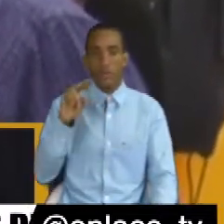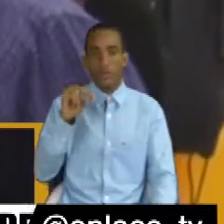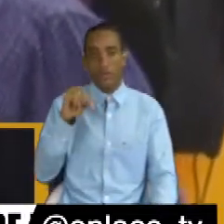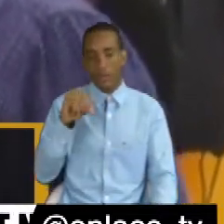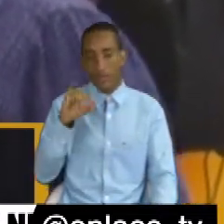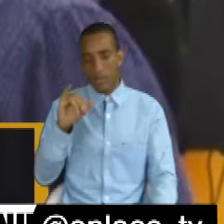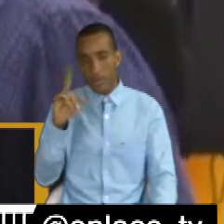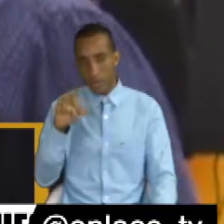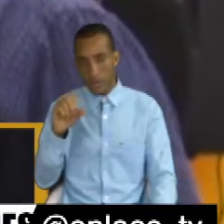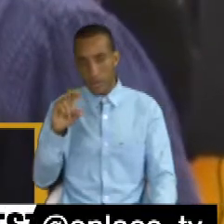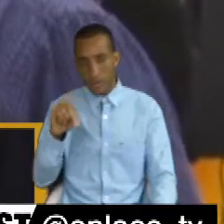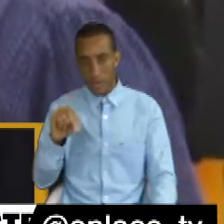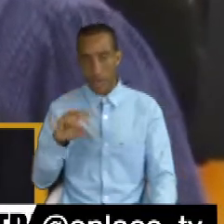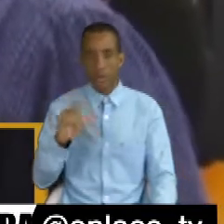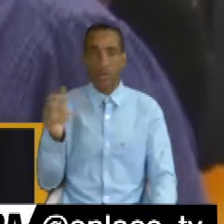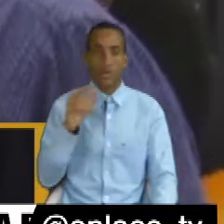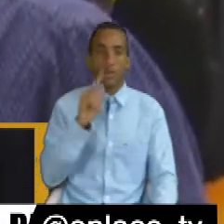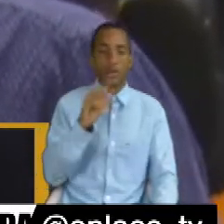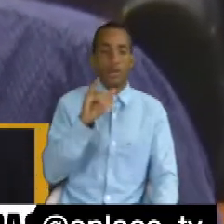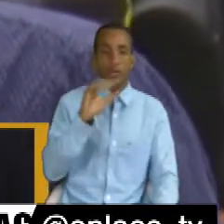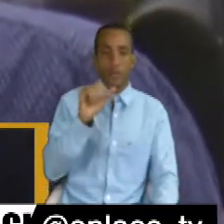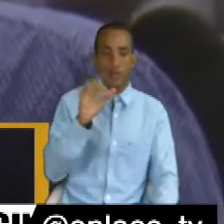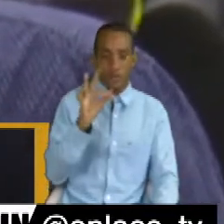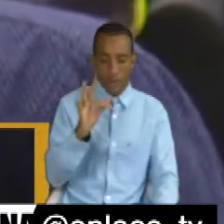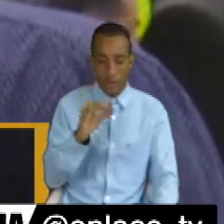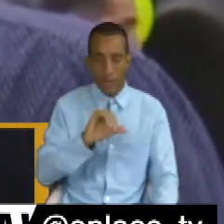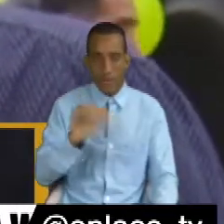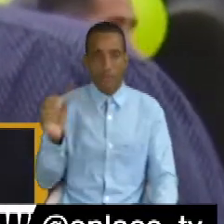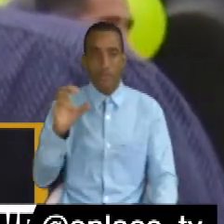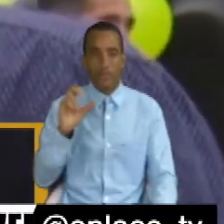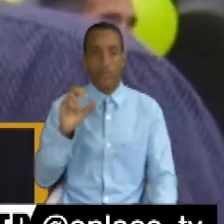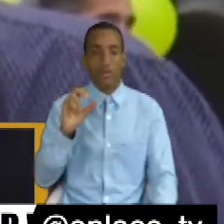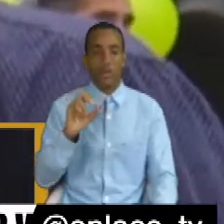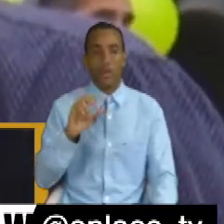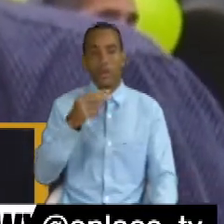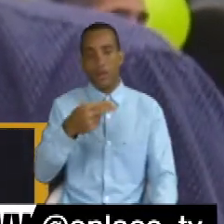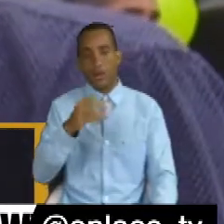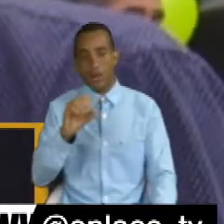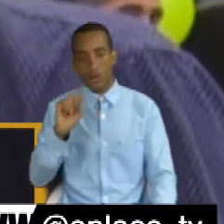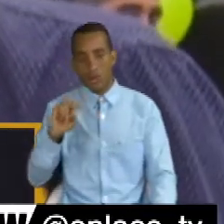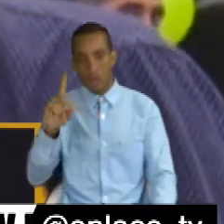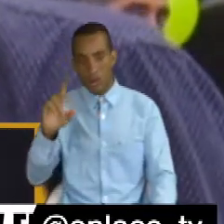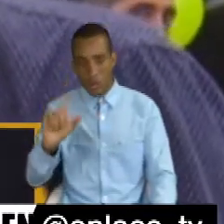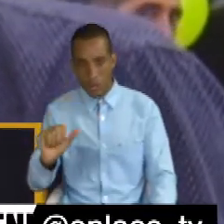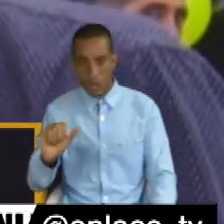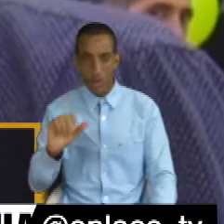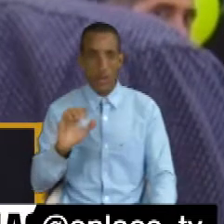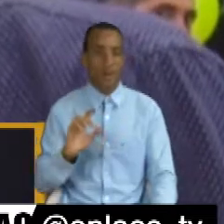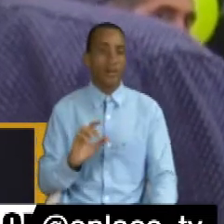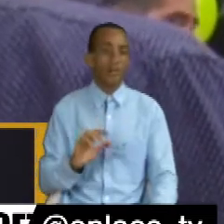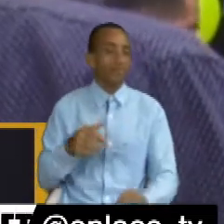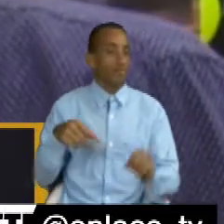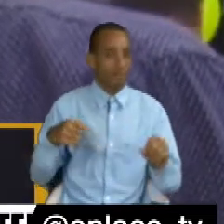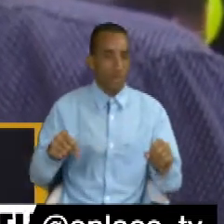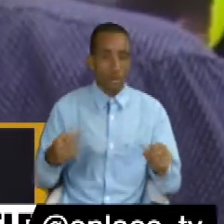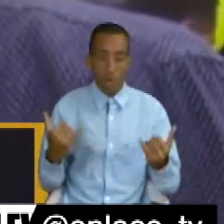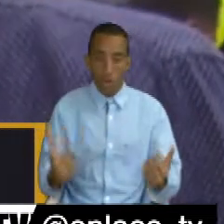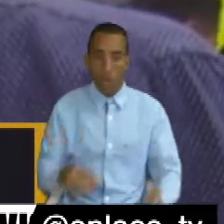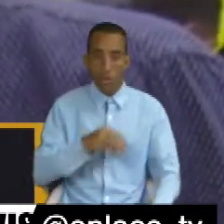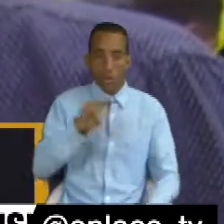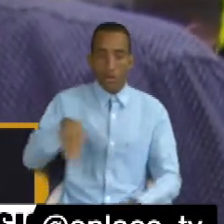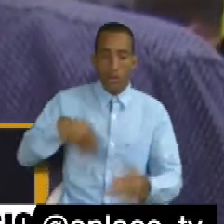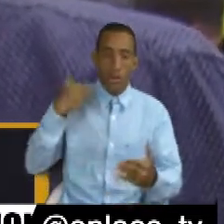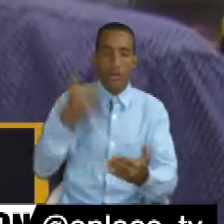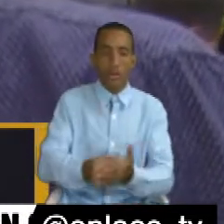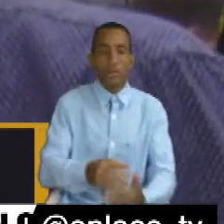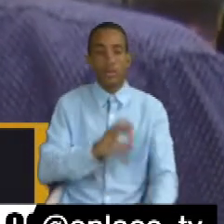bueno, y otros concesionarios, Honda Motos. Entonces pueden encontrar diferentes gamas en las cuales vengan, aprovechen, disfruten desde hoy miércoles hasta el sábado